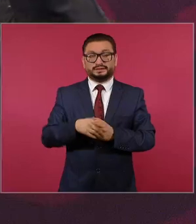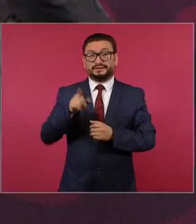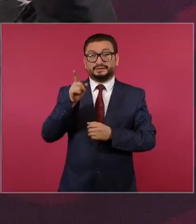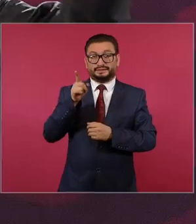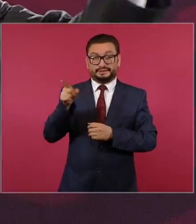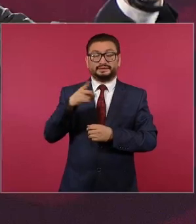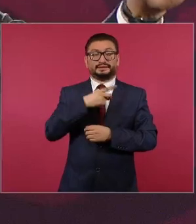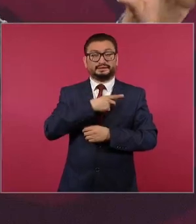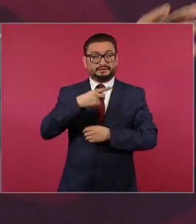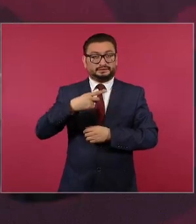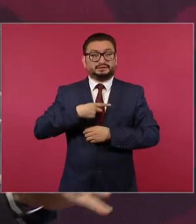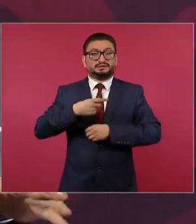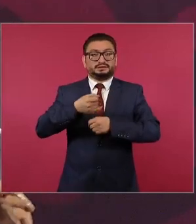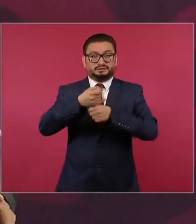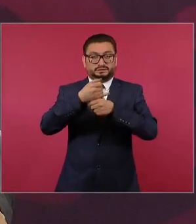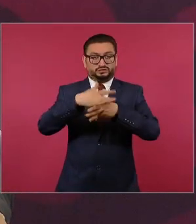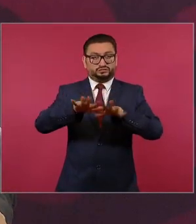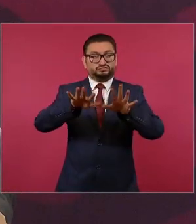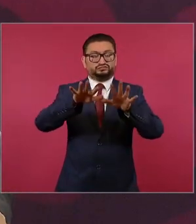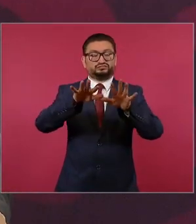debe dar un informe,